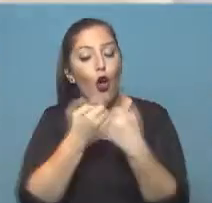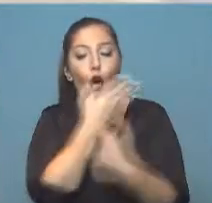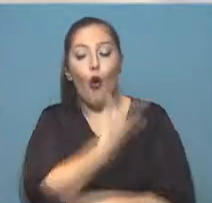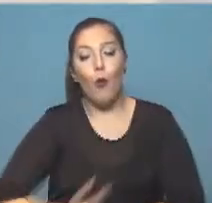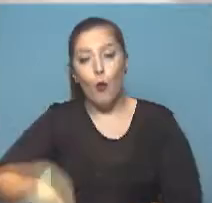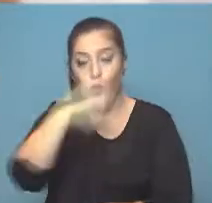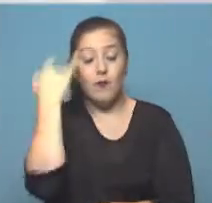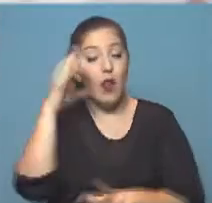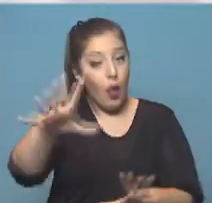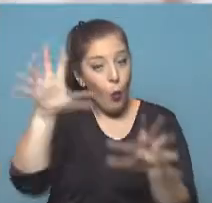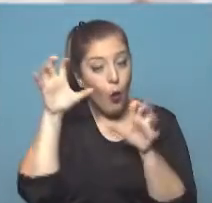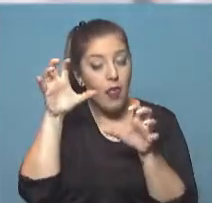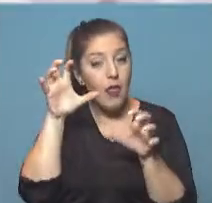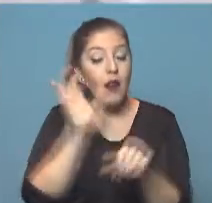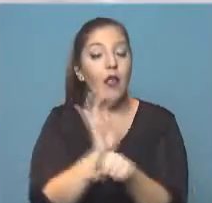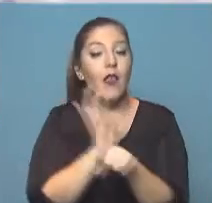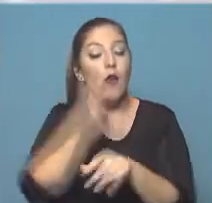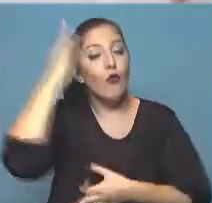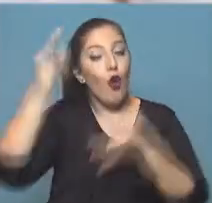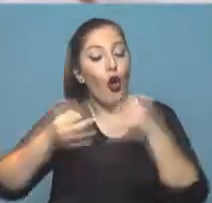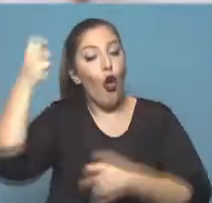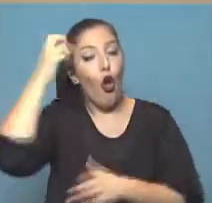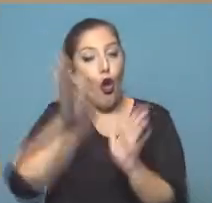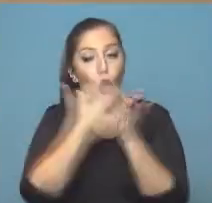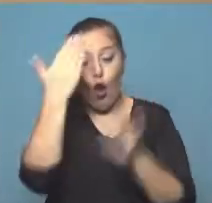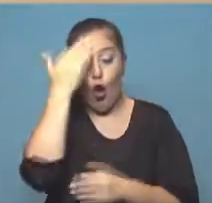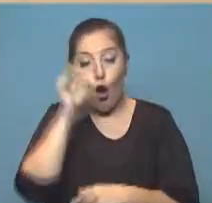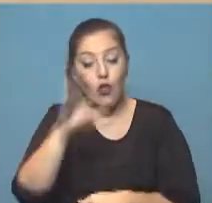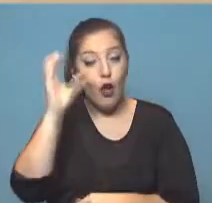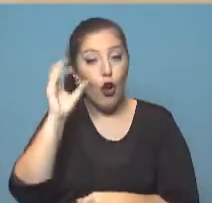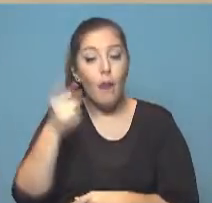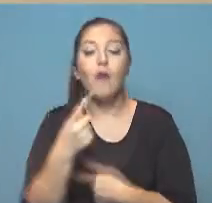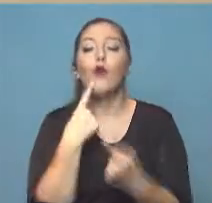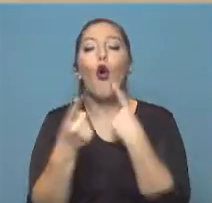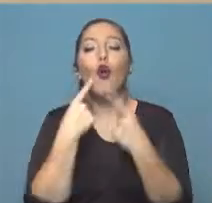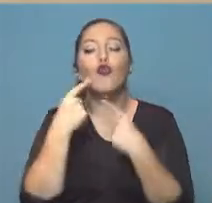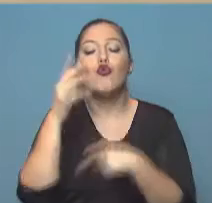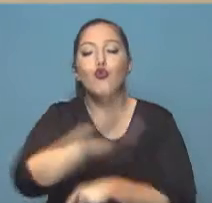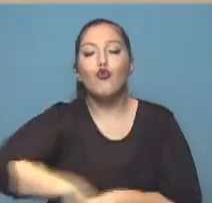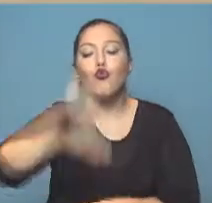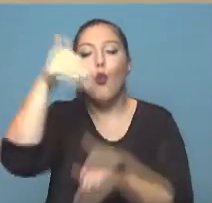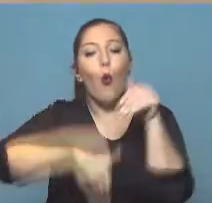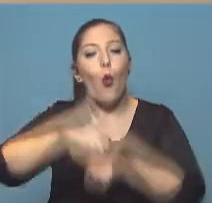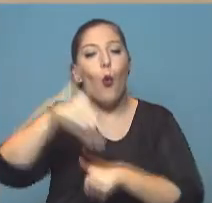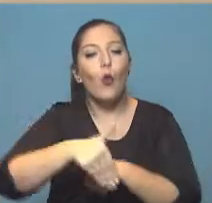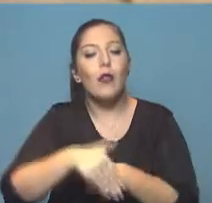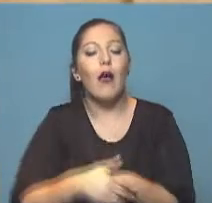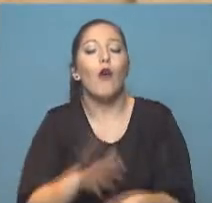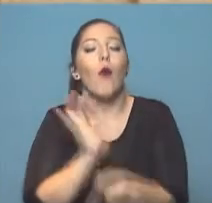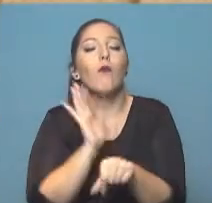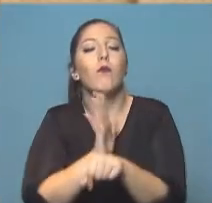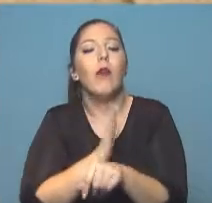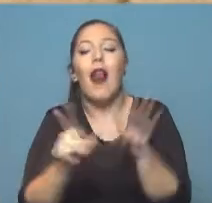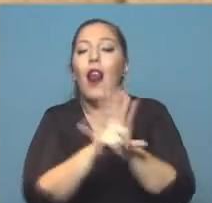Y recuerdan que según la Corte Constitucional colombiana, la consulta plebiscitaria no tiene efecto jurídico alguno, aunque